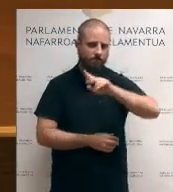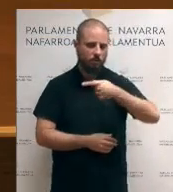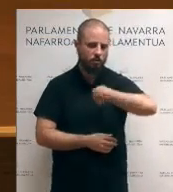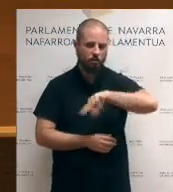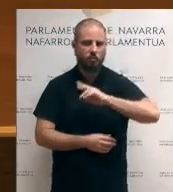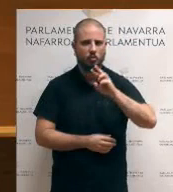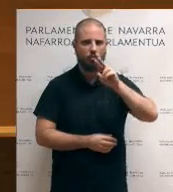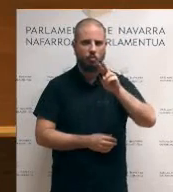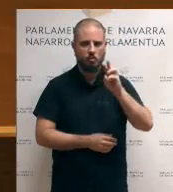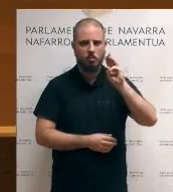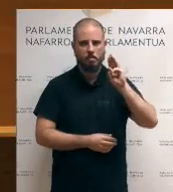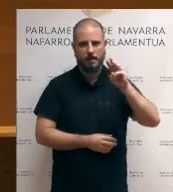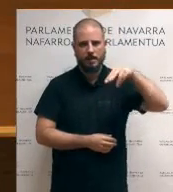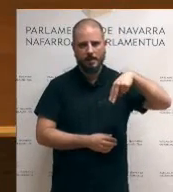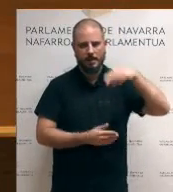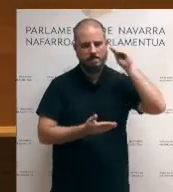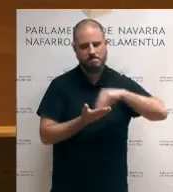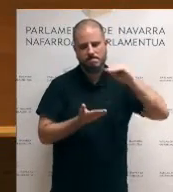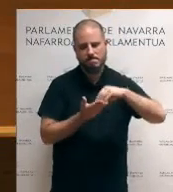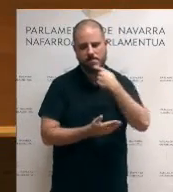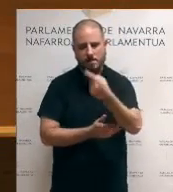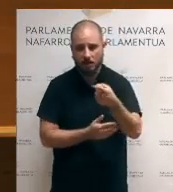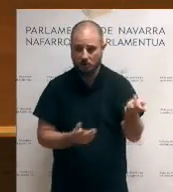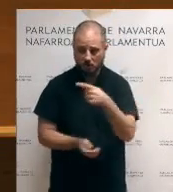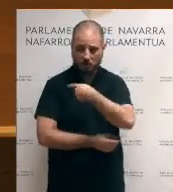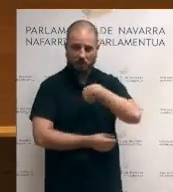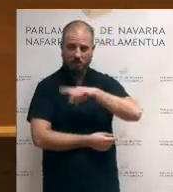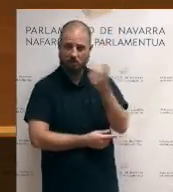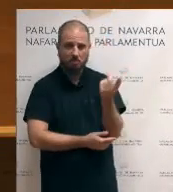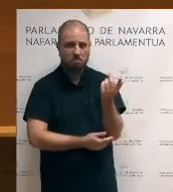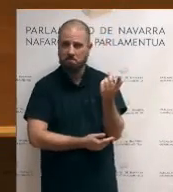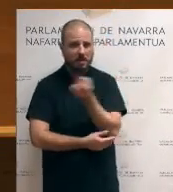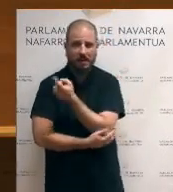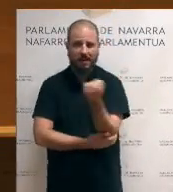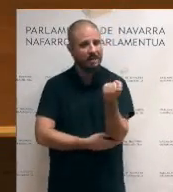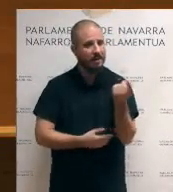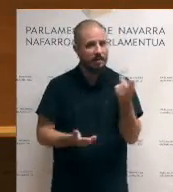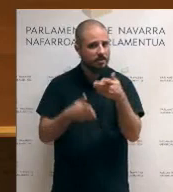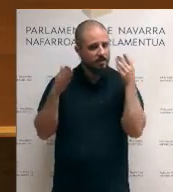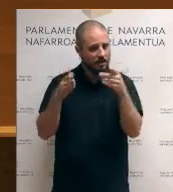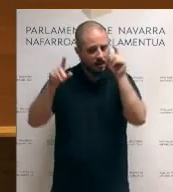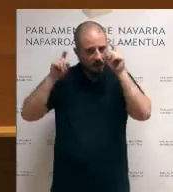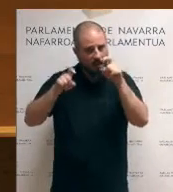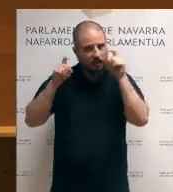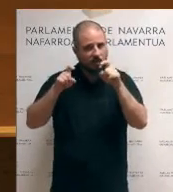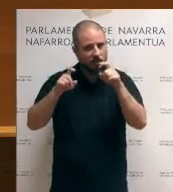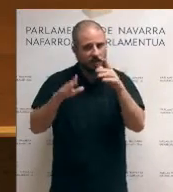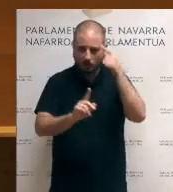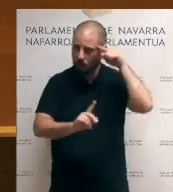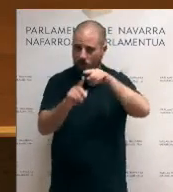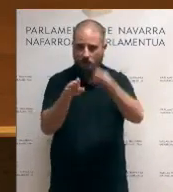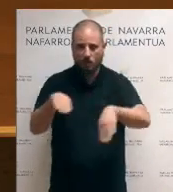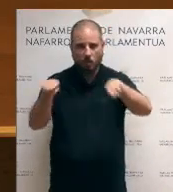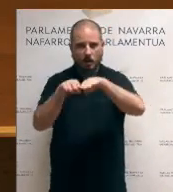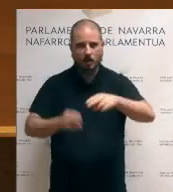muchísimas veces. Para nada, pero para nada, se discute la necesidad de trabajar en la escuela por la igualdad, por el respeto y